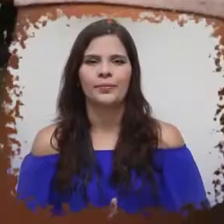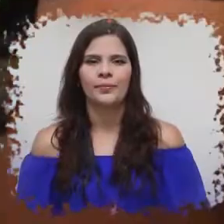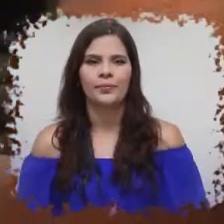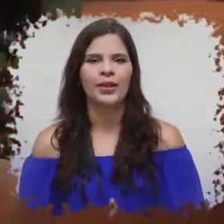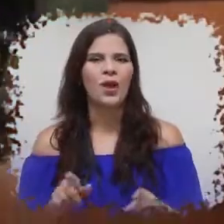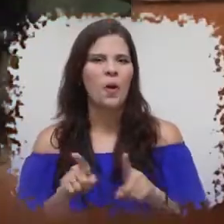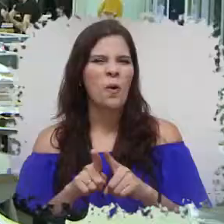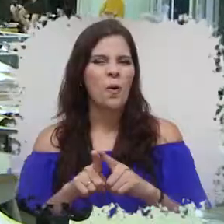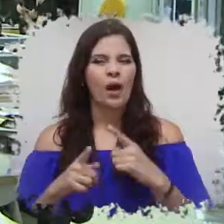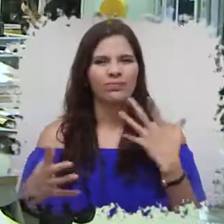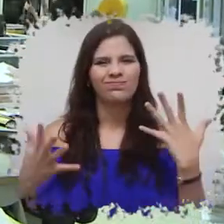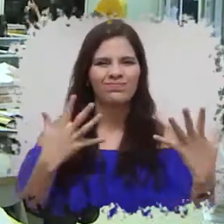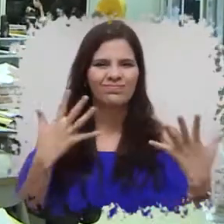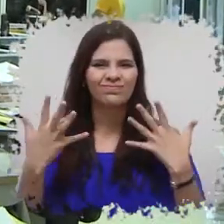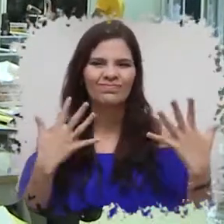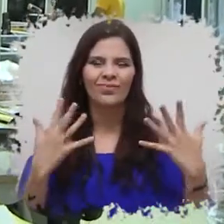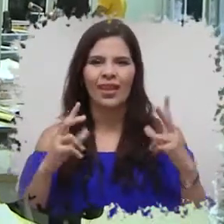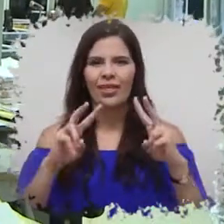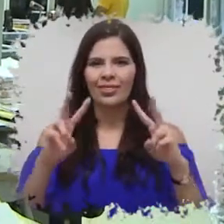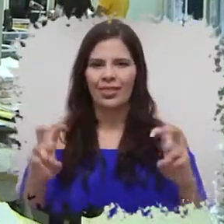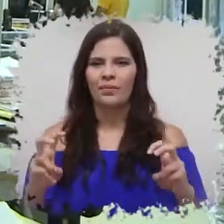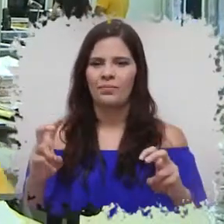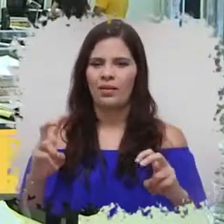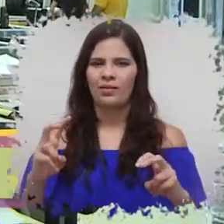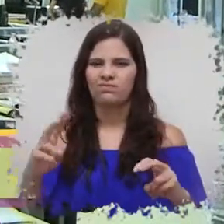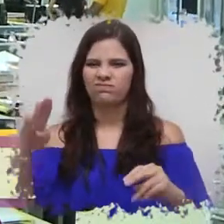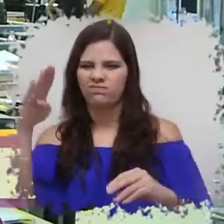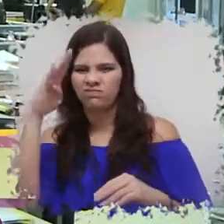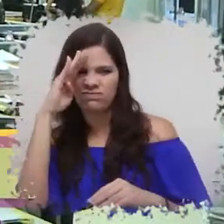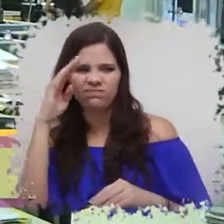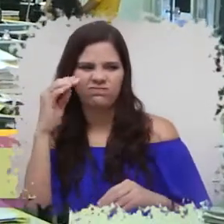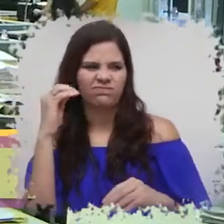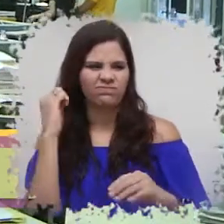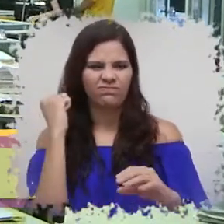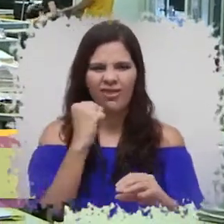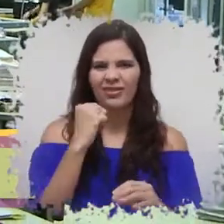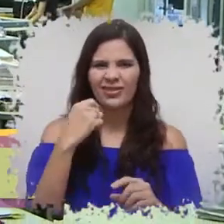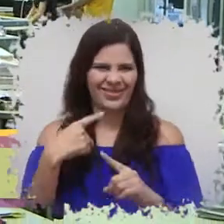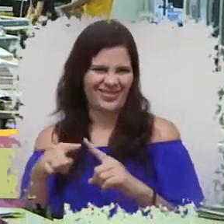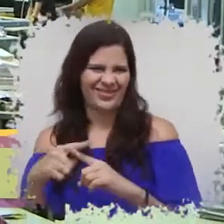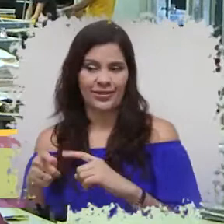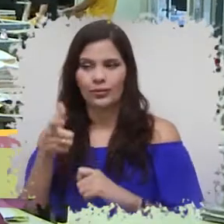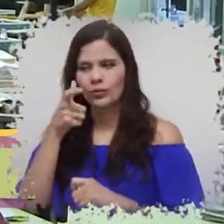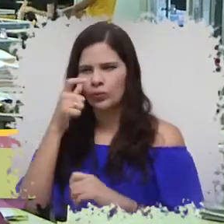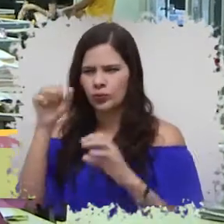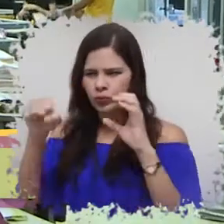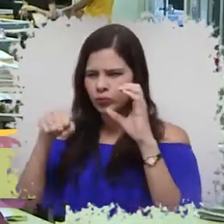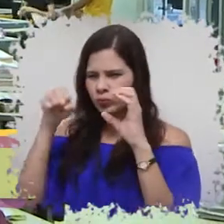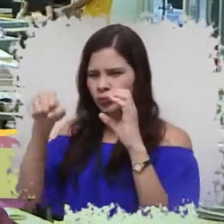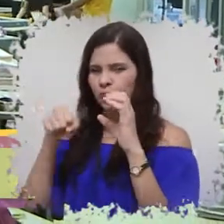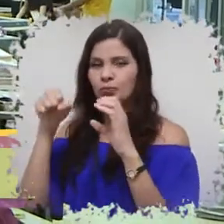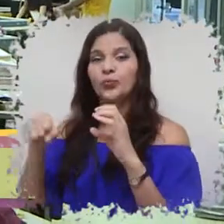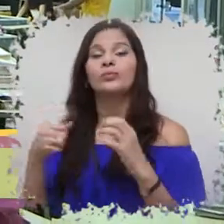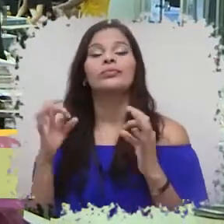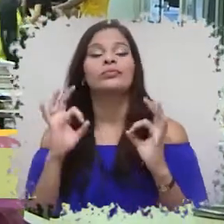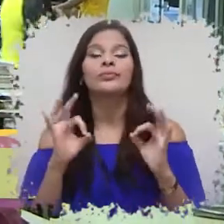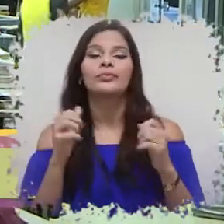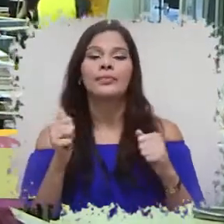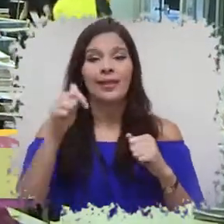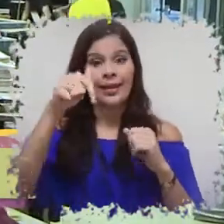una serie de ficción, un policiaco, y efectivamente la Universidad del Magdalena